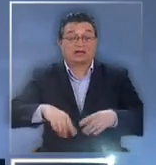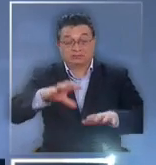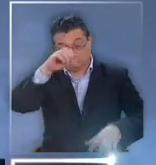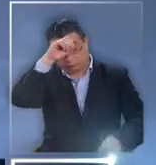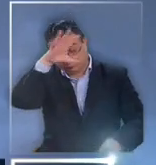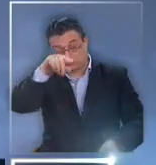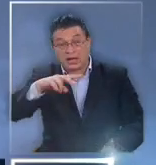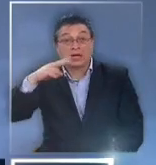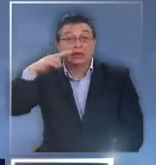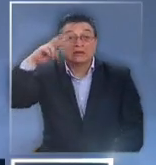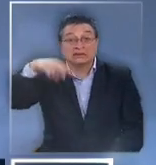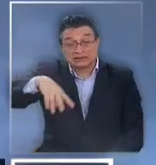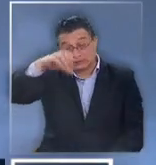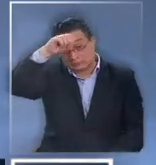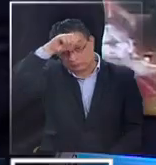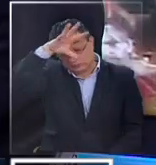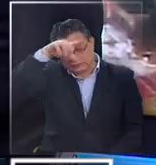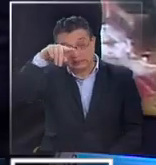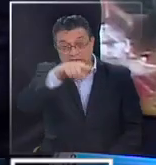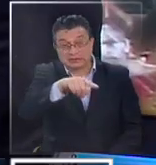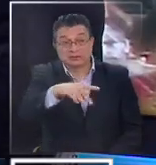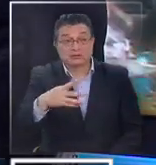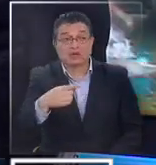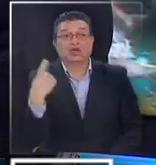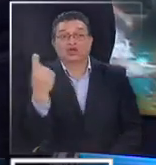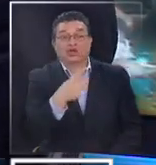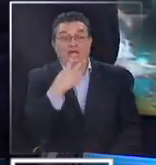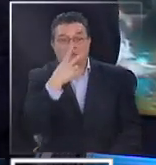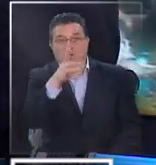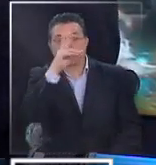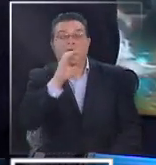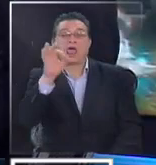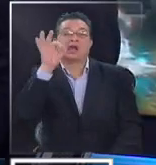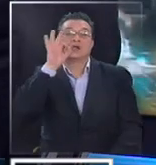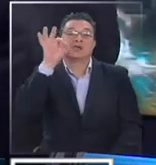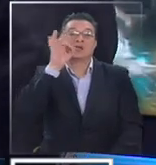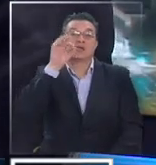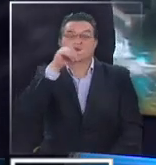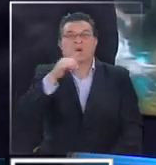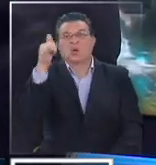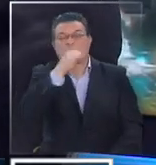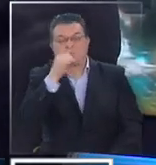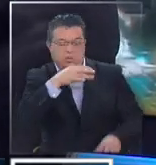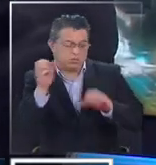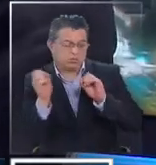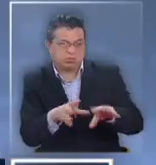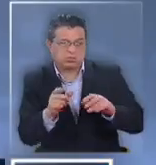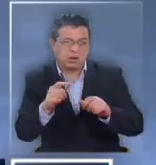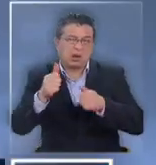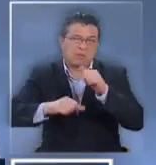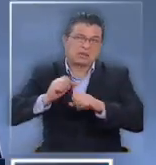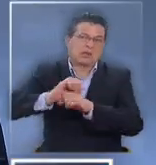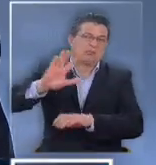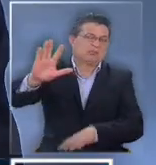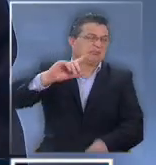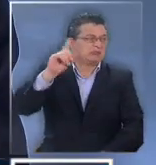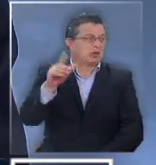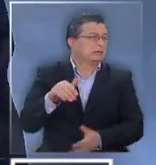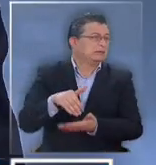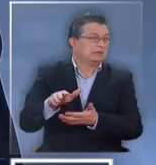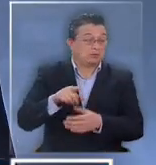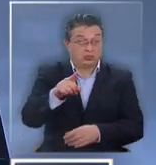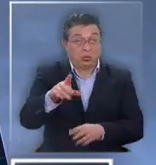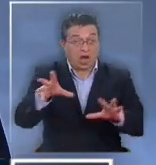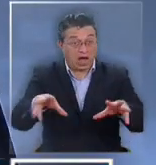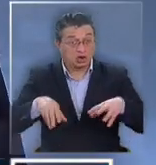sin minería pero muchos los ven como los ricos como los contaminantes con una presa que está por allá de asumen algo de